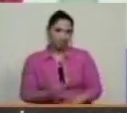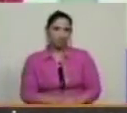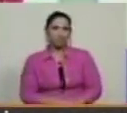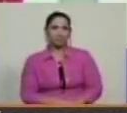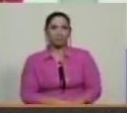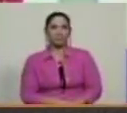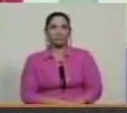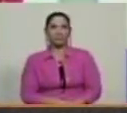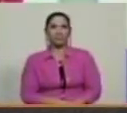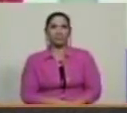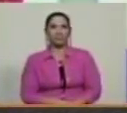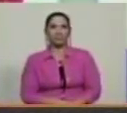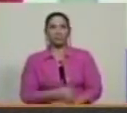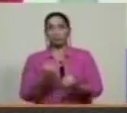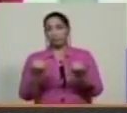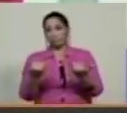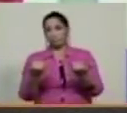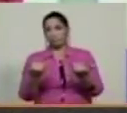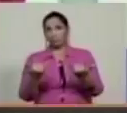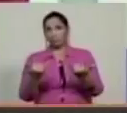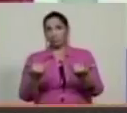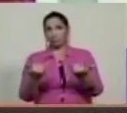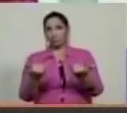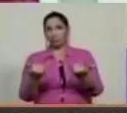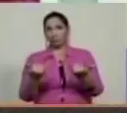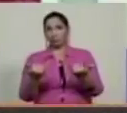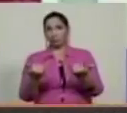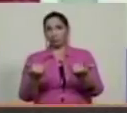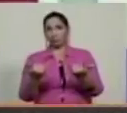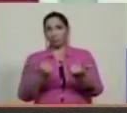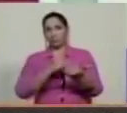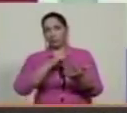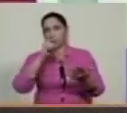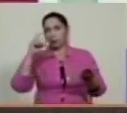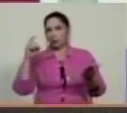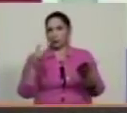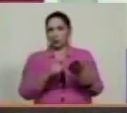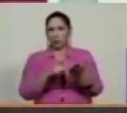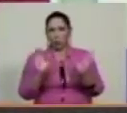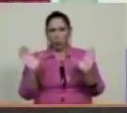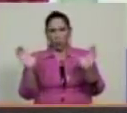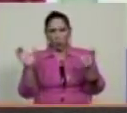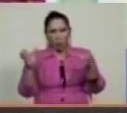Ahora, están absolutamente constituidos,